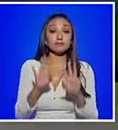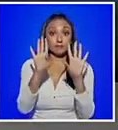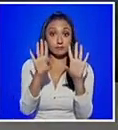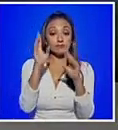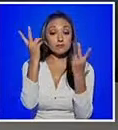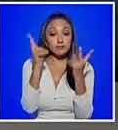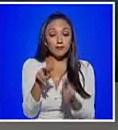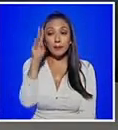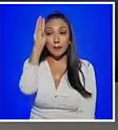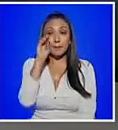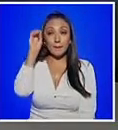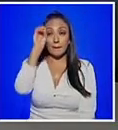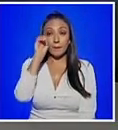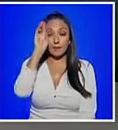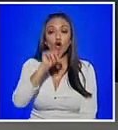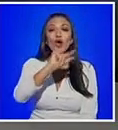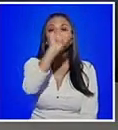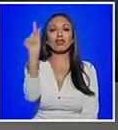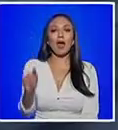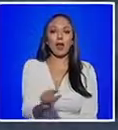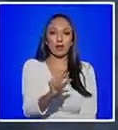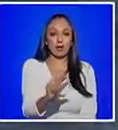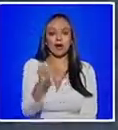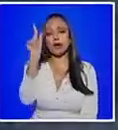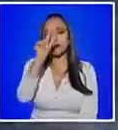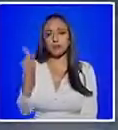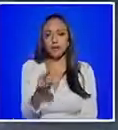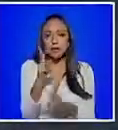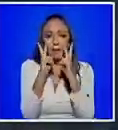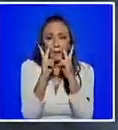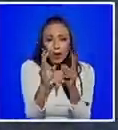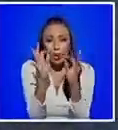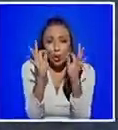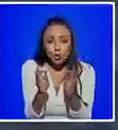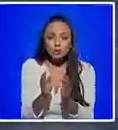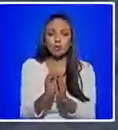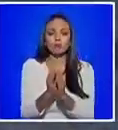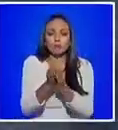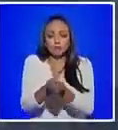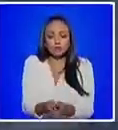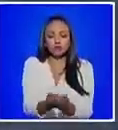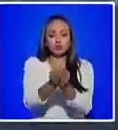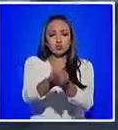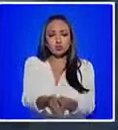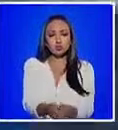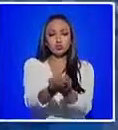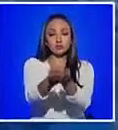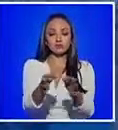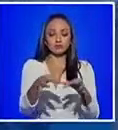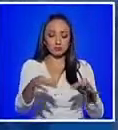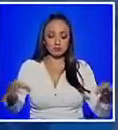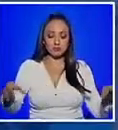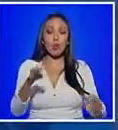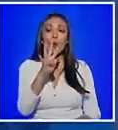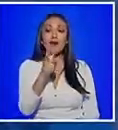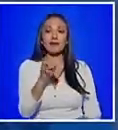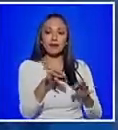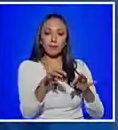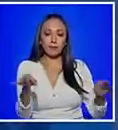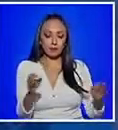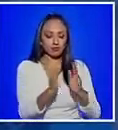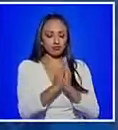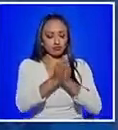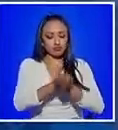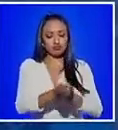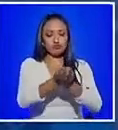de la Guardia Costera de Italia captaron el impactante momento en que un yate de 40 metros se hundió junto a